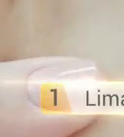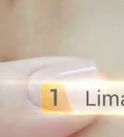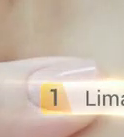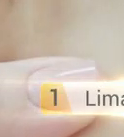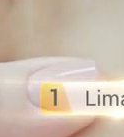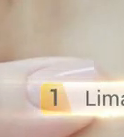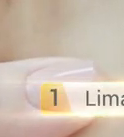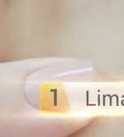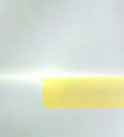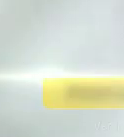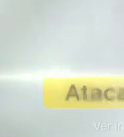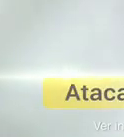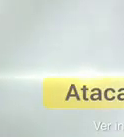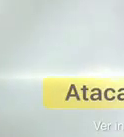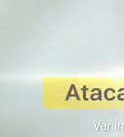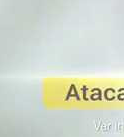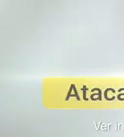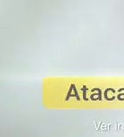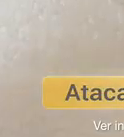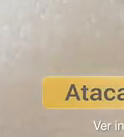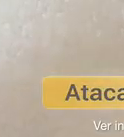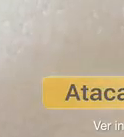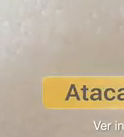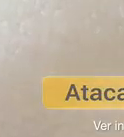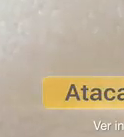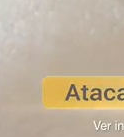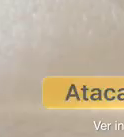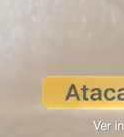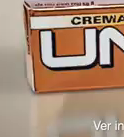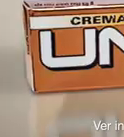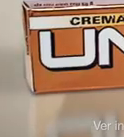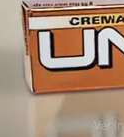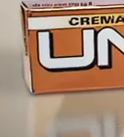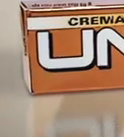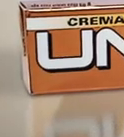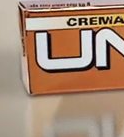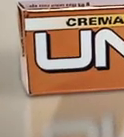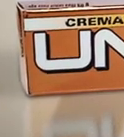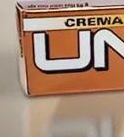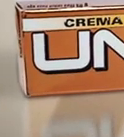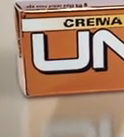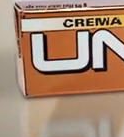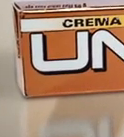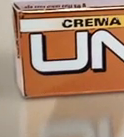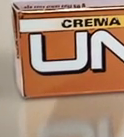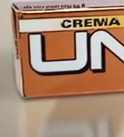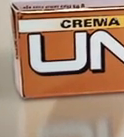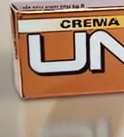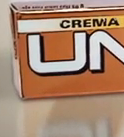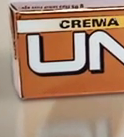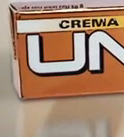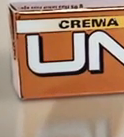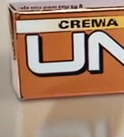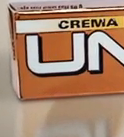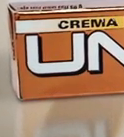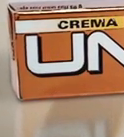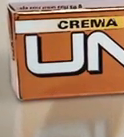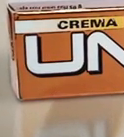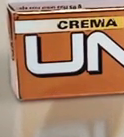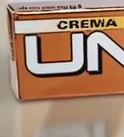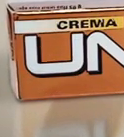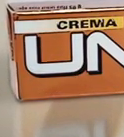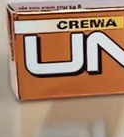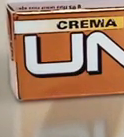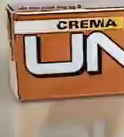Su fórmula con bifonazol ayuda a atacar el hongo desde la primera aplicación. Cada día me veo y me siento mejor. Lima y aplica Unesia. Notarás